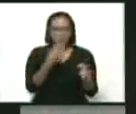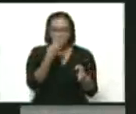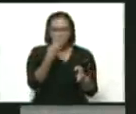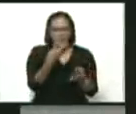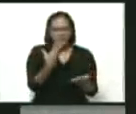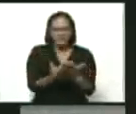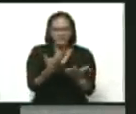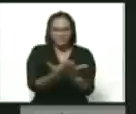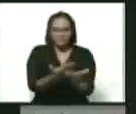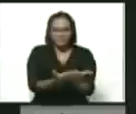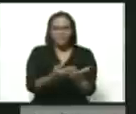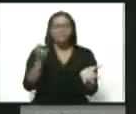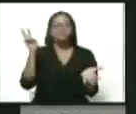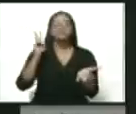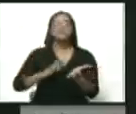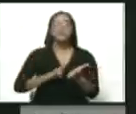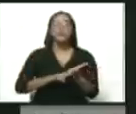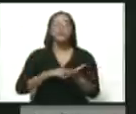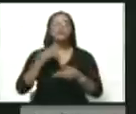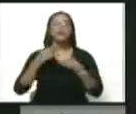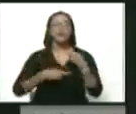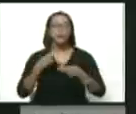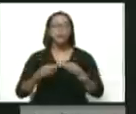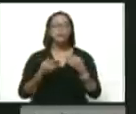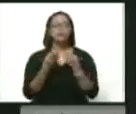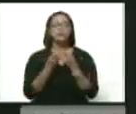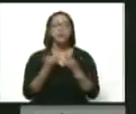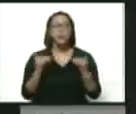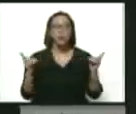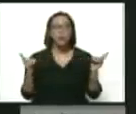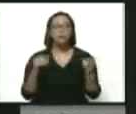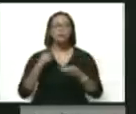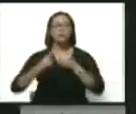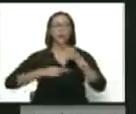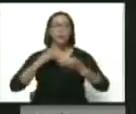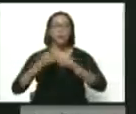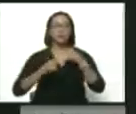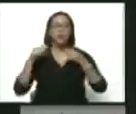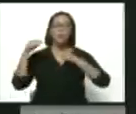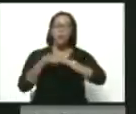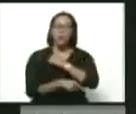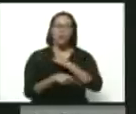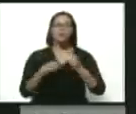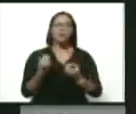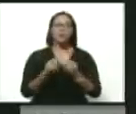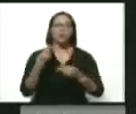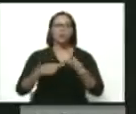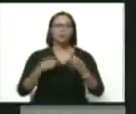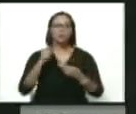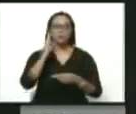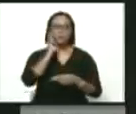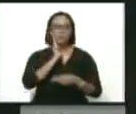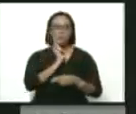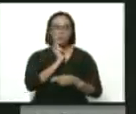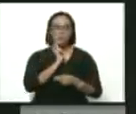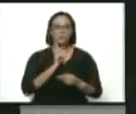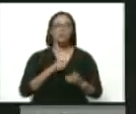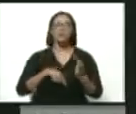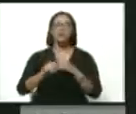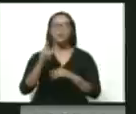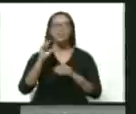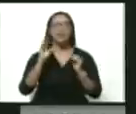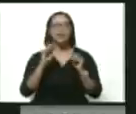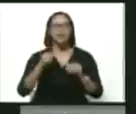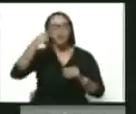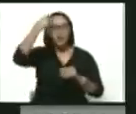ojos la verdad de una revolución democrática, de una revolución profunda como es la revolución bolivariana. Que vayan a hablar con el